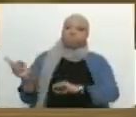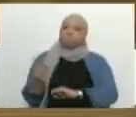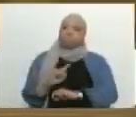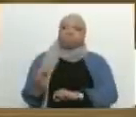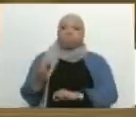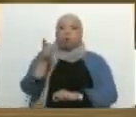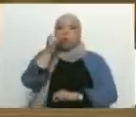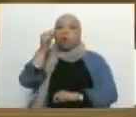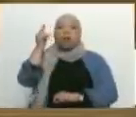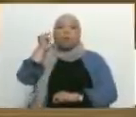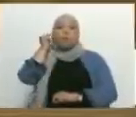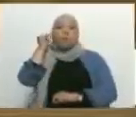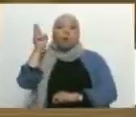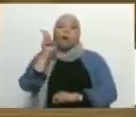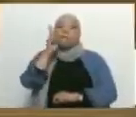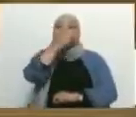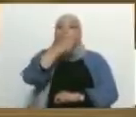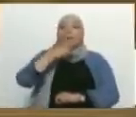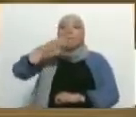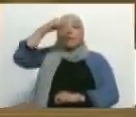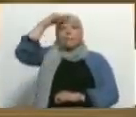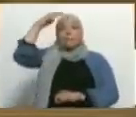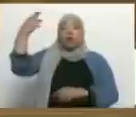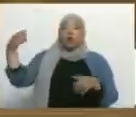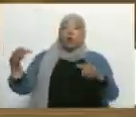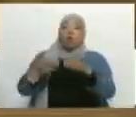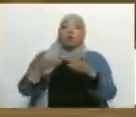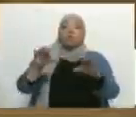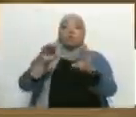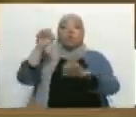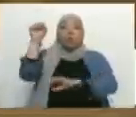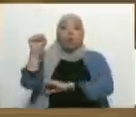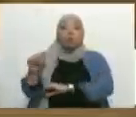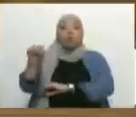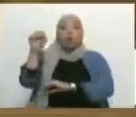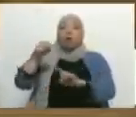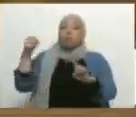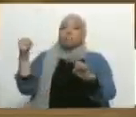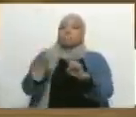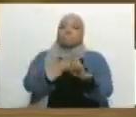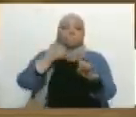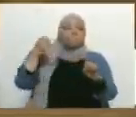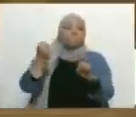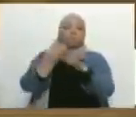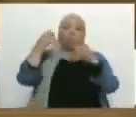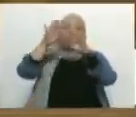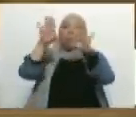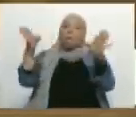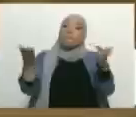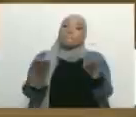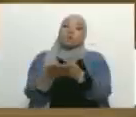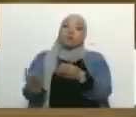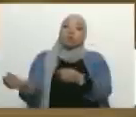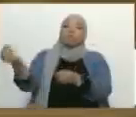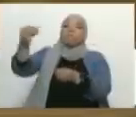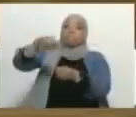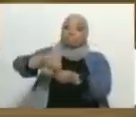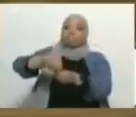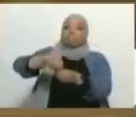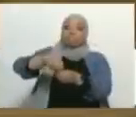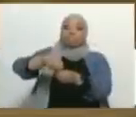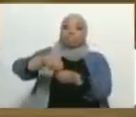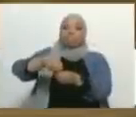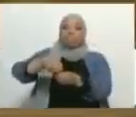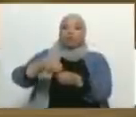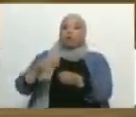ni mujeres, padres, representantes, organizaciones, que luchamos todos los días por un mundo más incluyente.